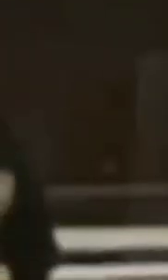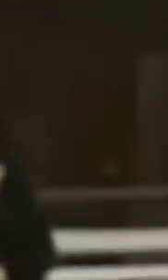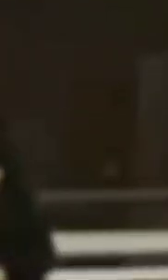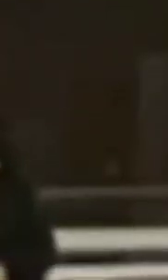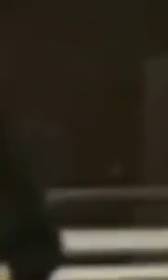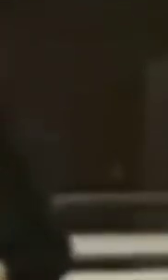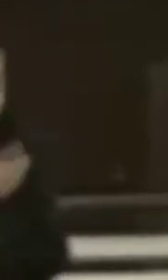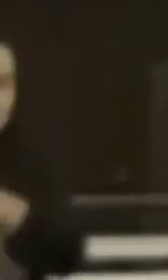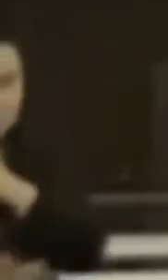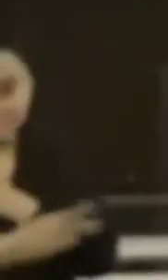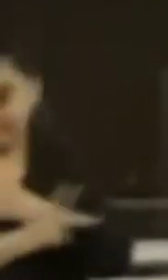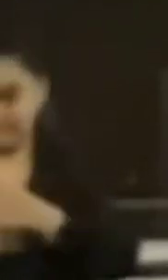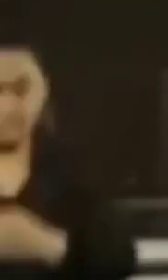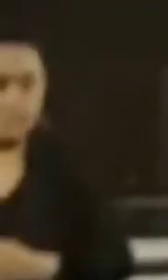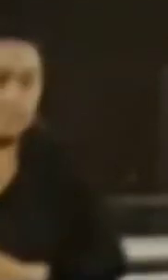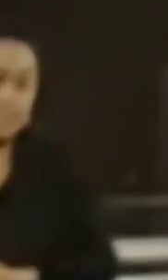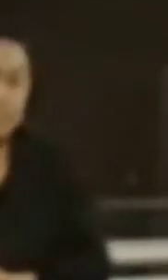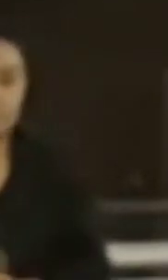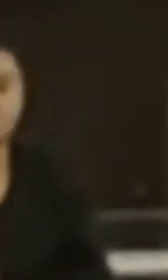Diputadas, diputados.